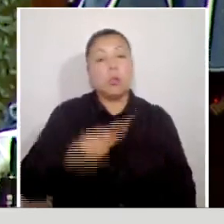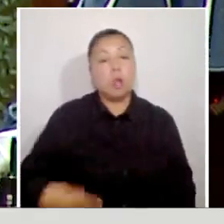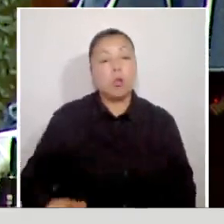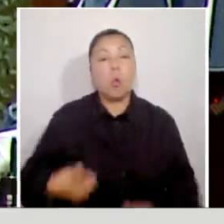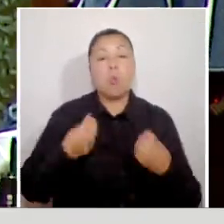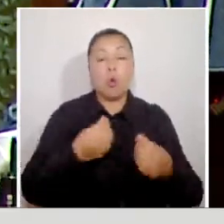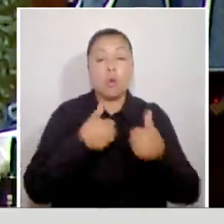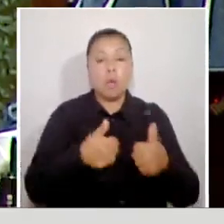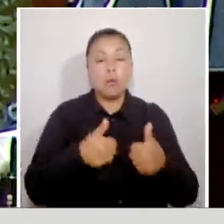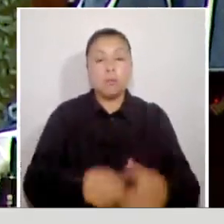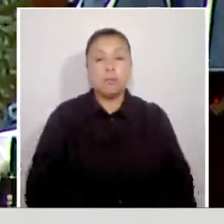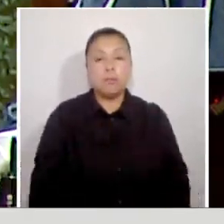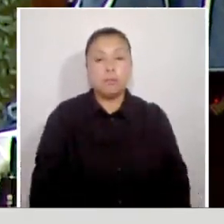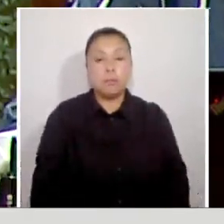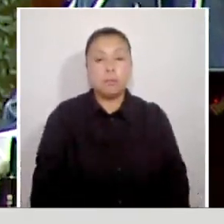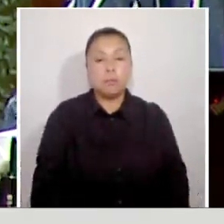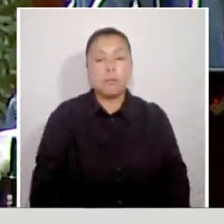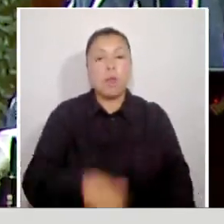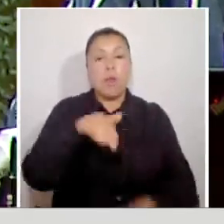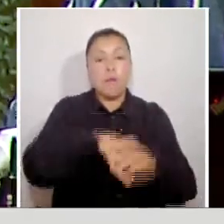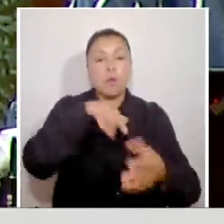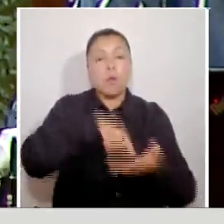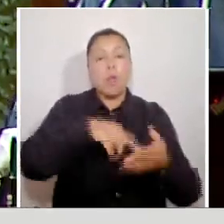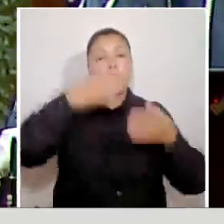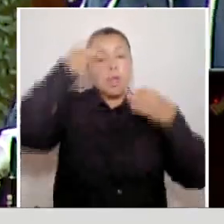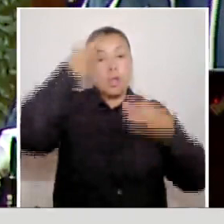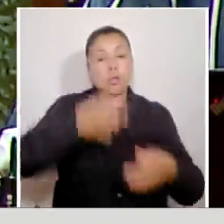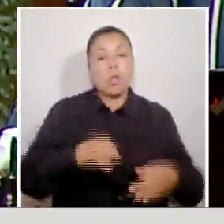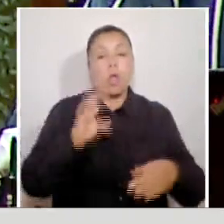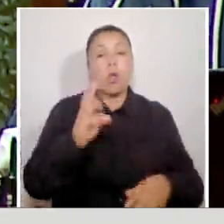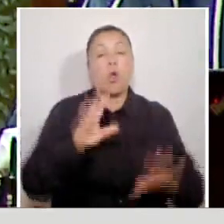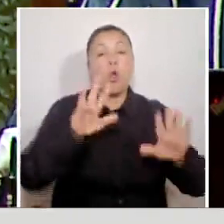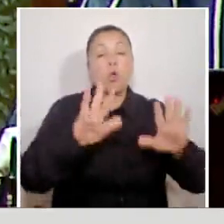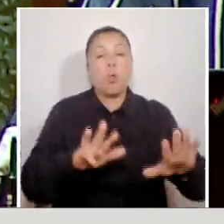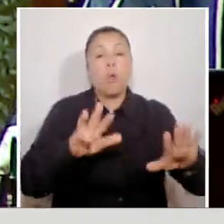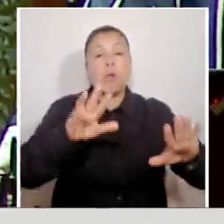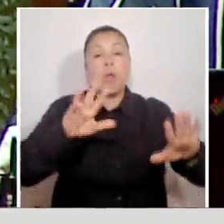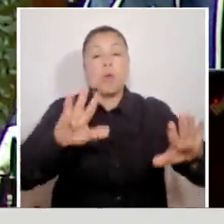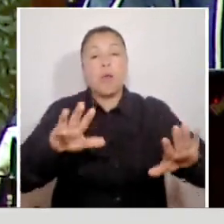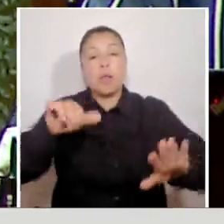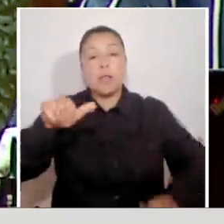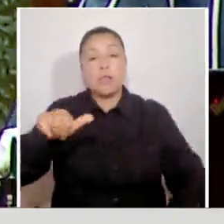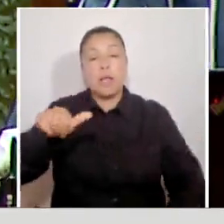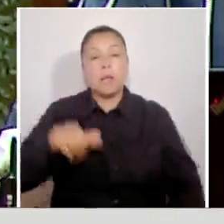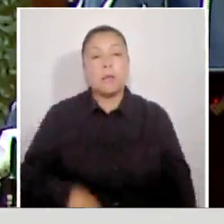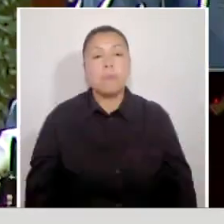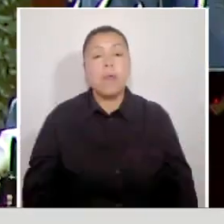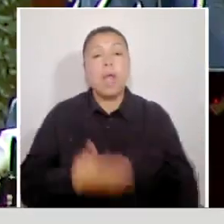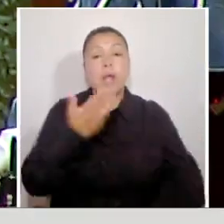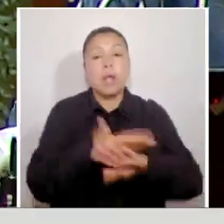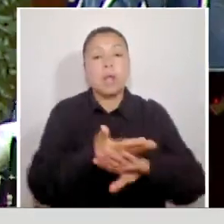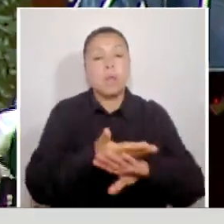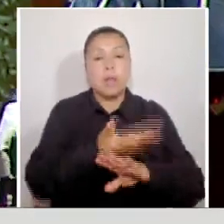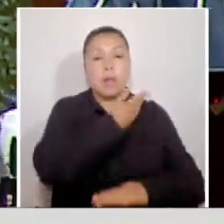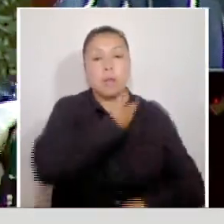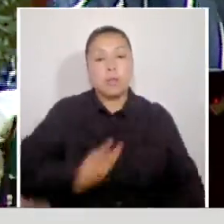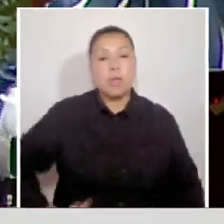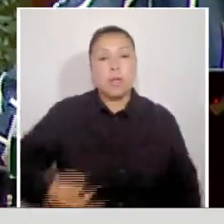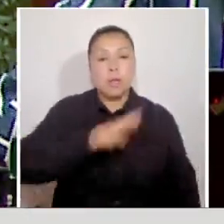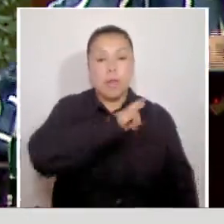bien en votación la resolución número 996 que solicita a su excelencia el presidente de la